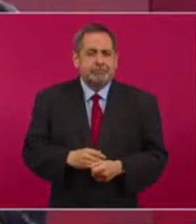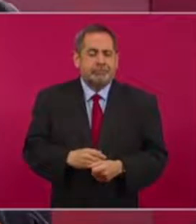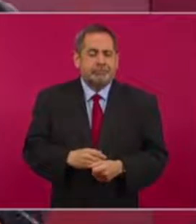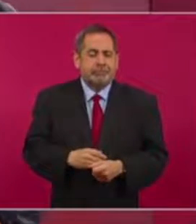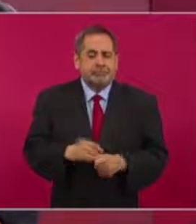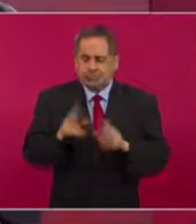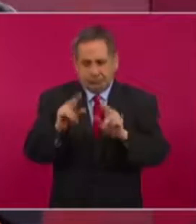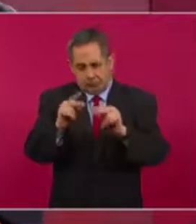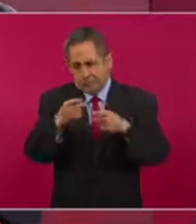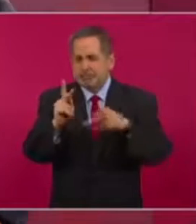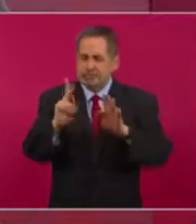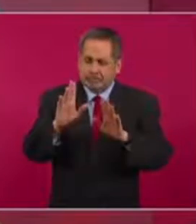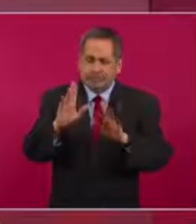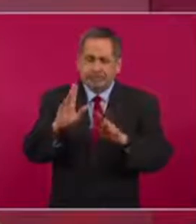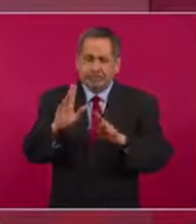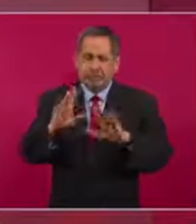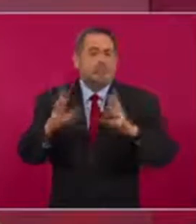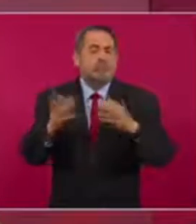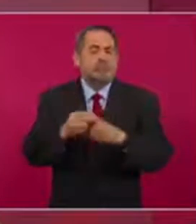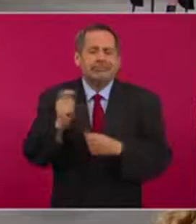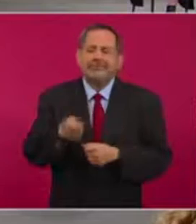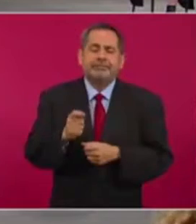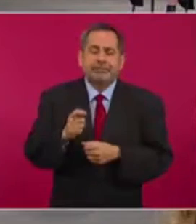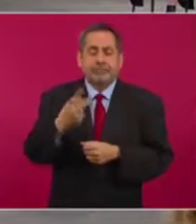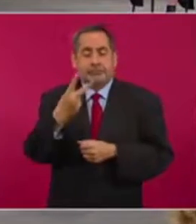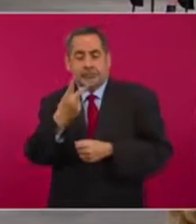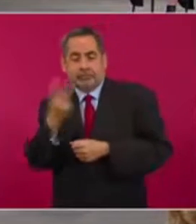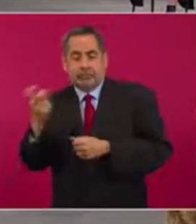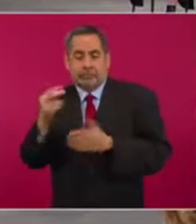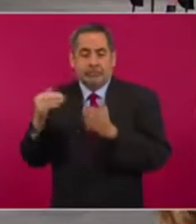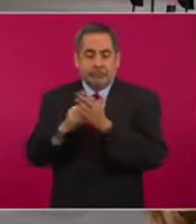Que no es así, pero 200,000